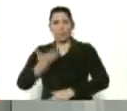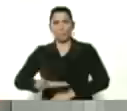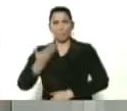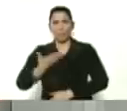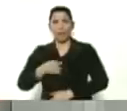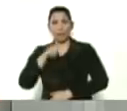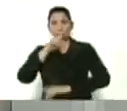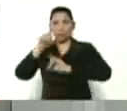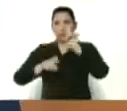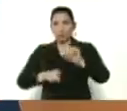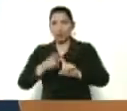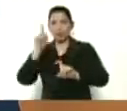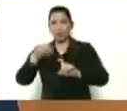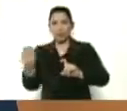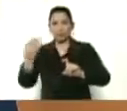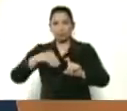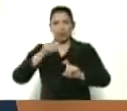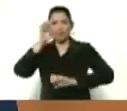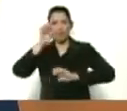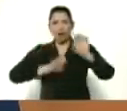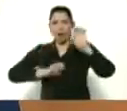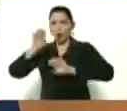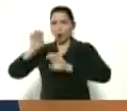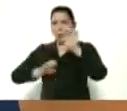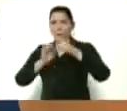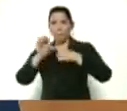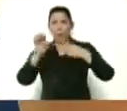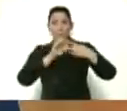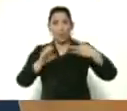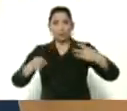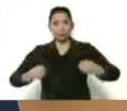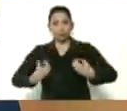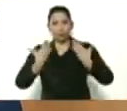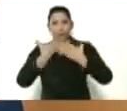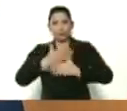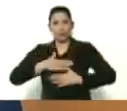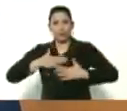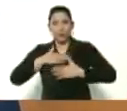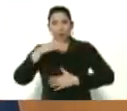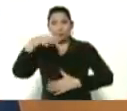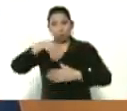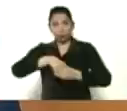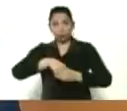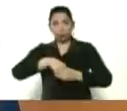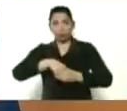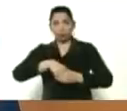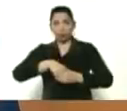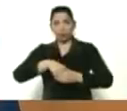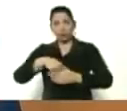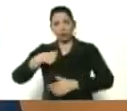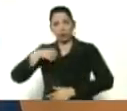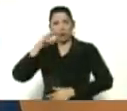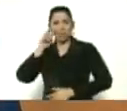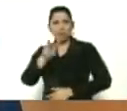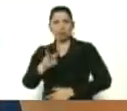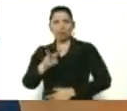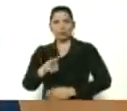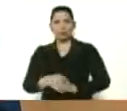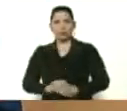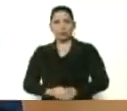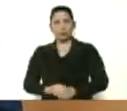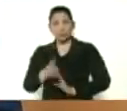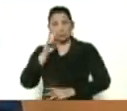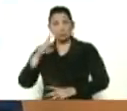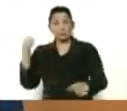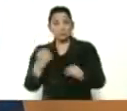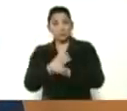porque es una encuesta que además evalúa los elementos emocionales de la cuarentena. Yo no he visto un